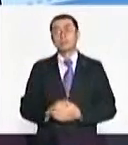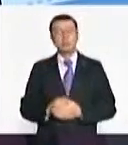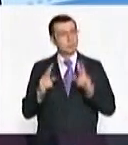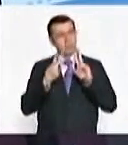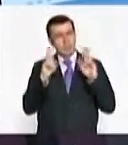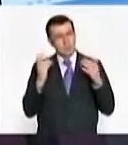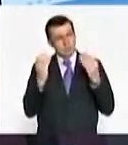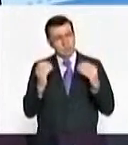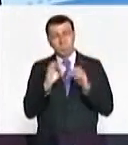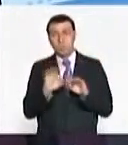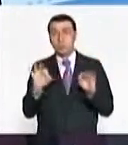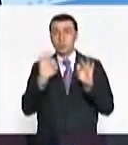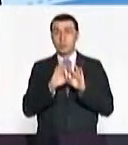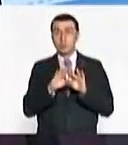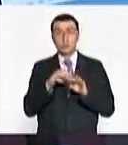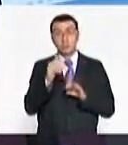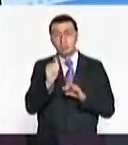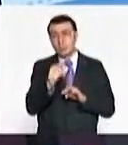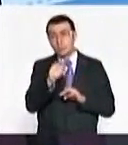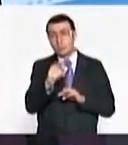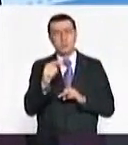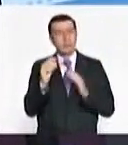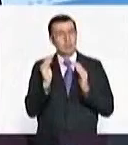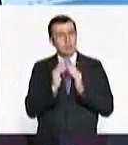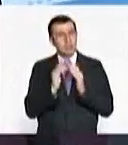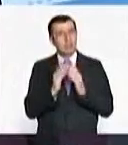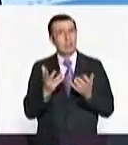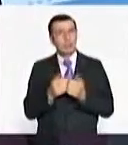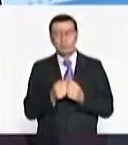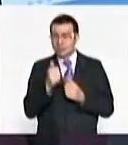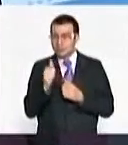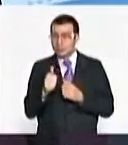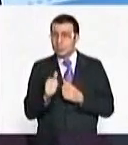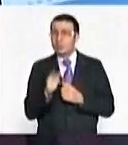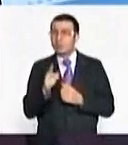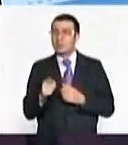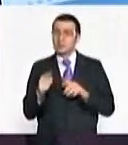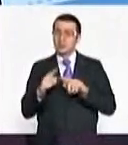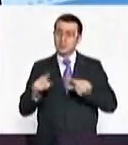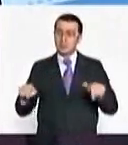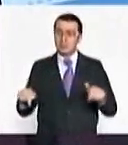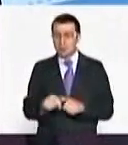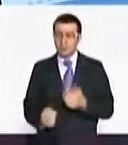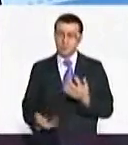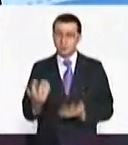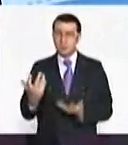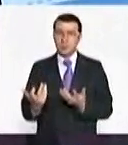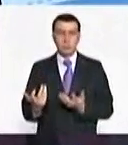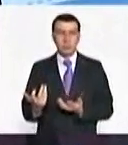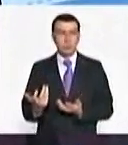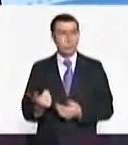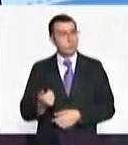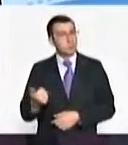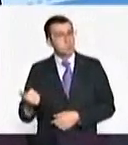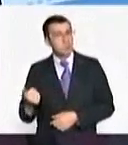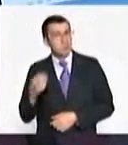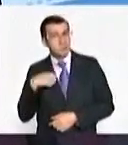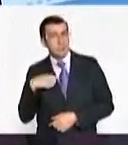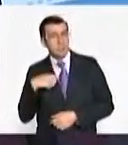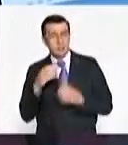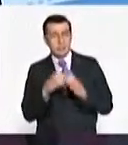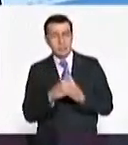porque seguramente usted en su casa, en su comedor o en su cocina ya tendrá uno, o dos, o tres, o hasta 10 tarritos de